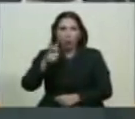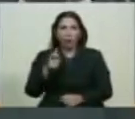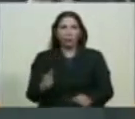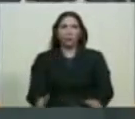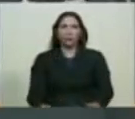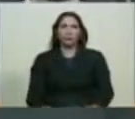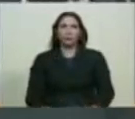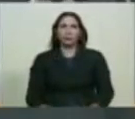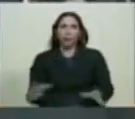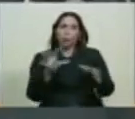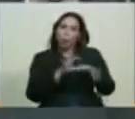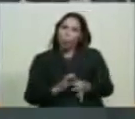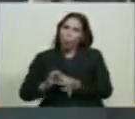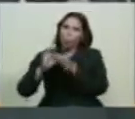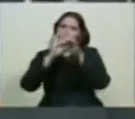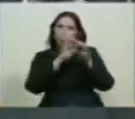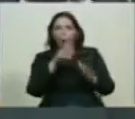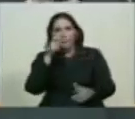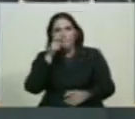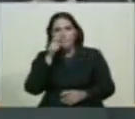Es la unión cívico-militar,